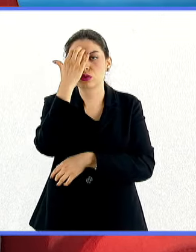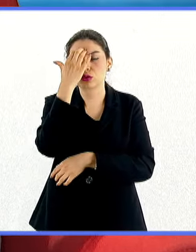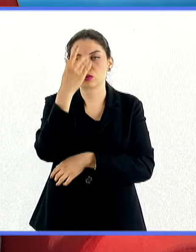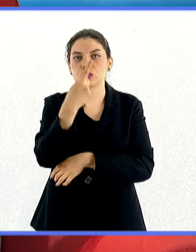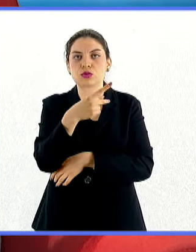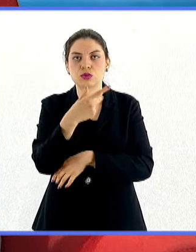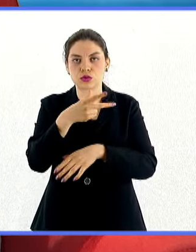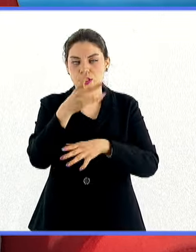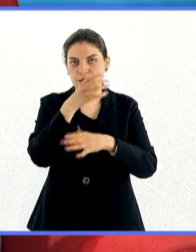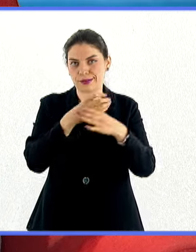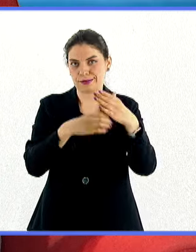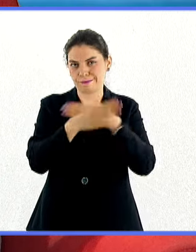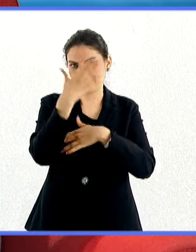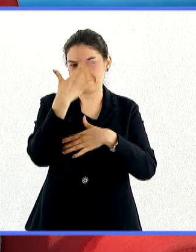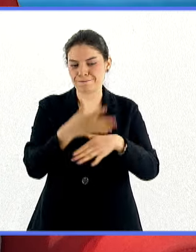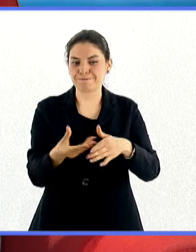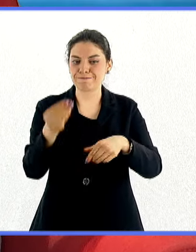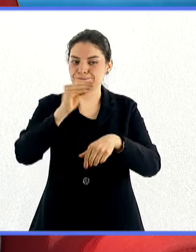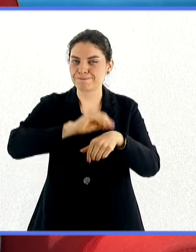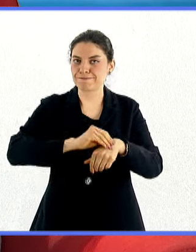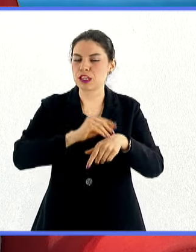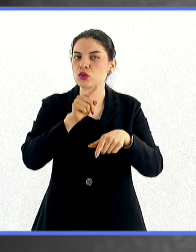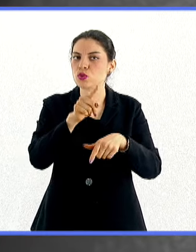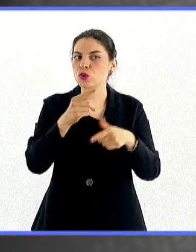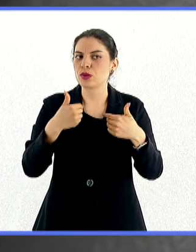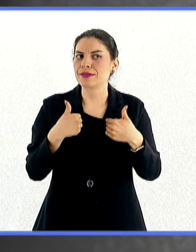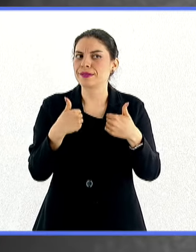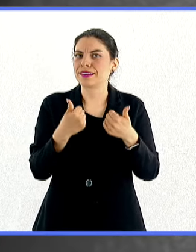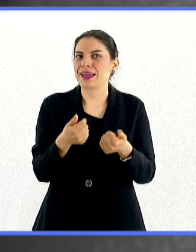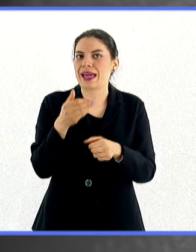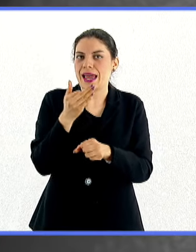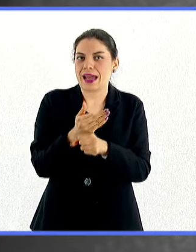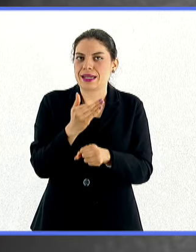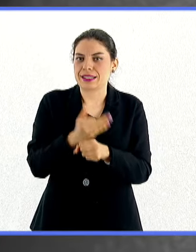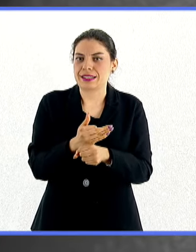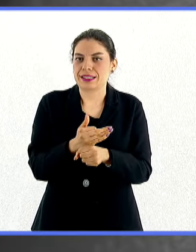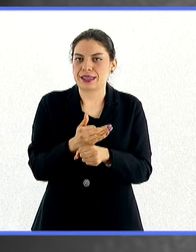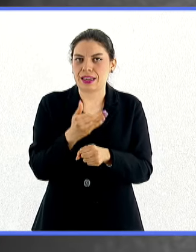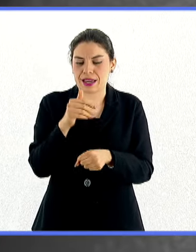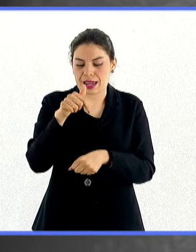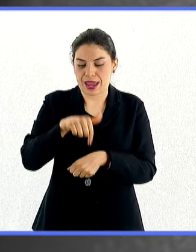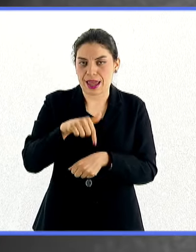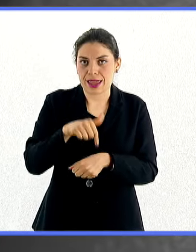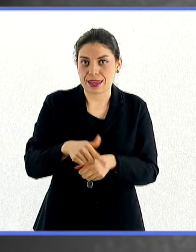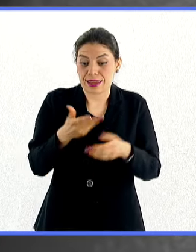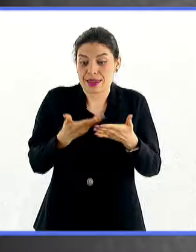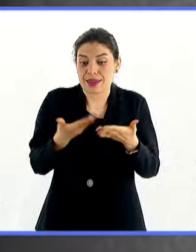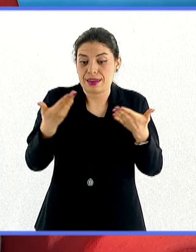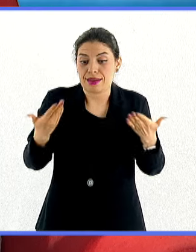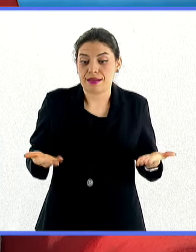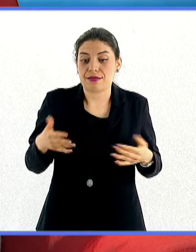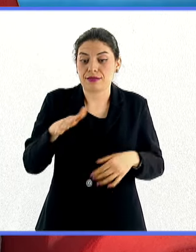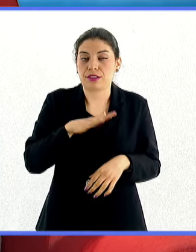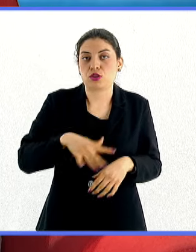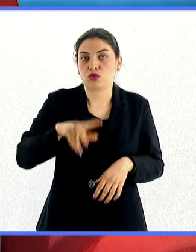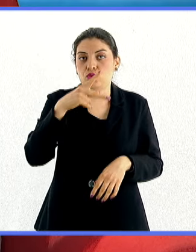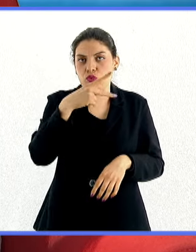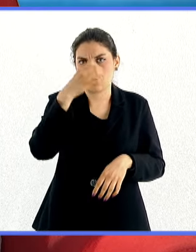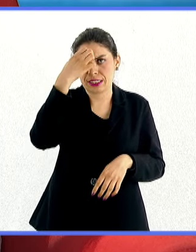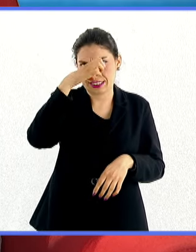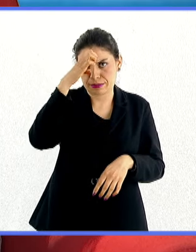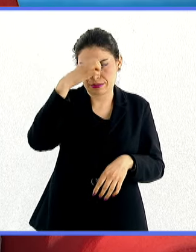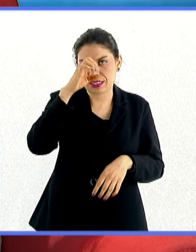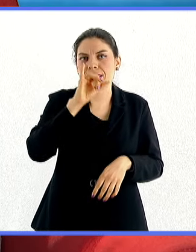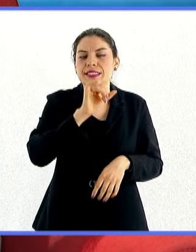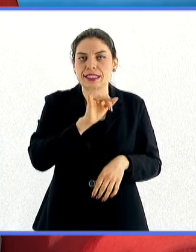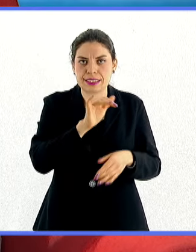desde muy distintas disciplinas, ¿cómo entiendes el aquí y el ahora, Juan, desde tu experiencia, sí como lector, sí